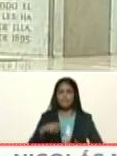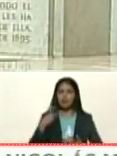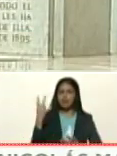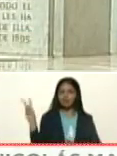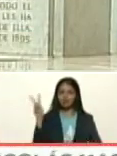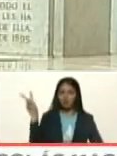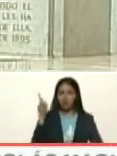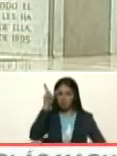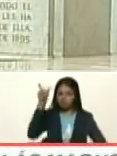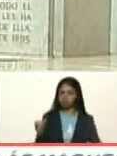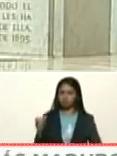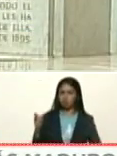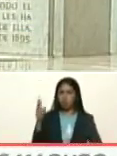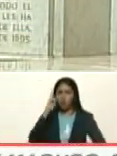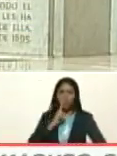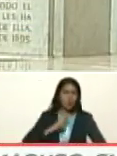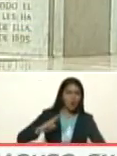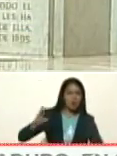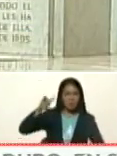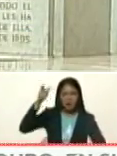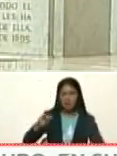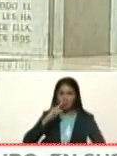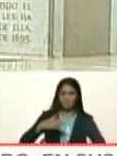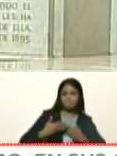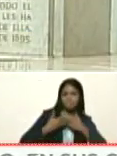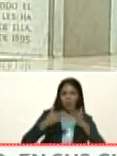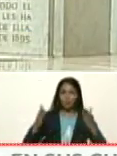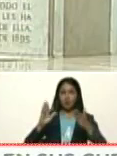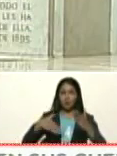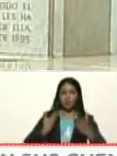venezolano, bolivariano, lo que permitió